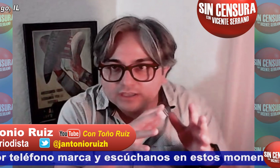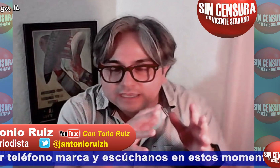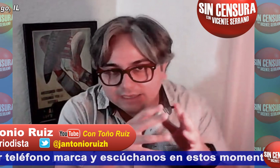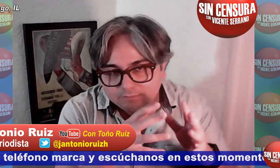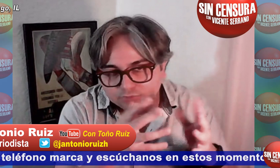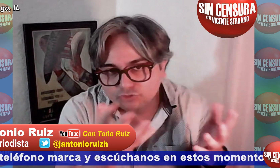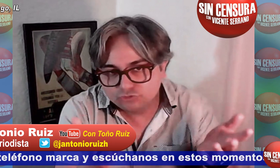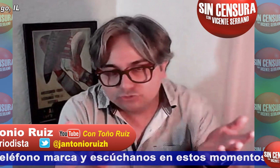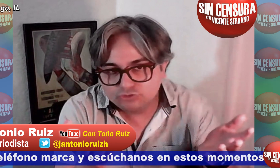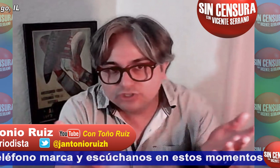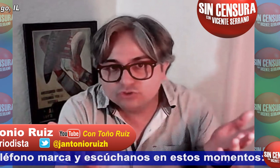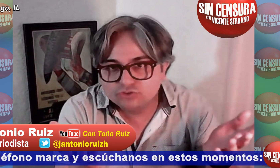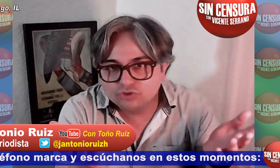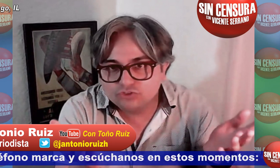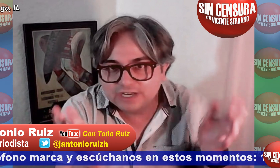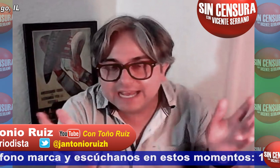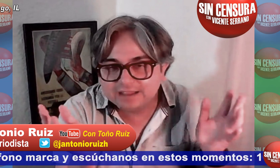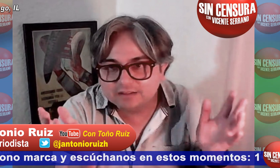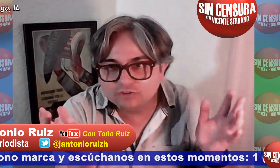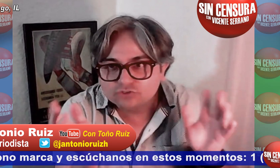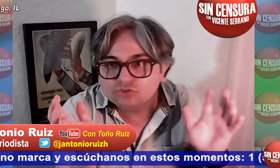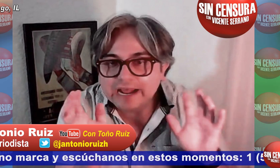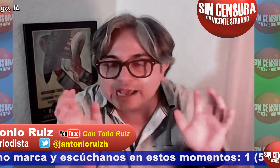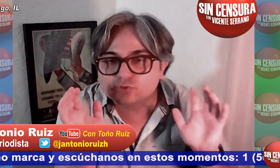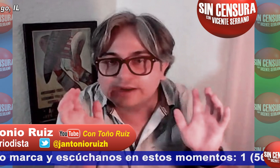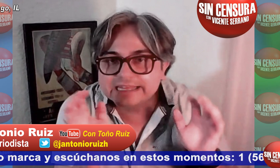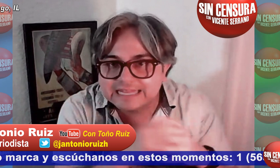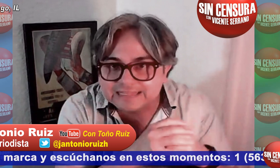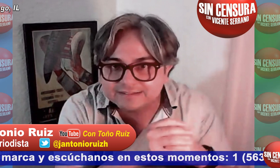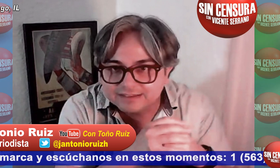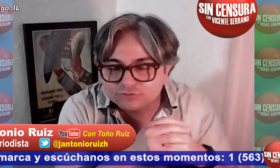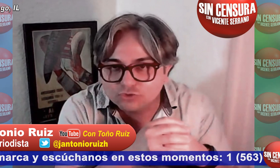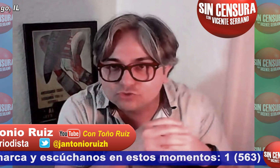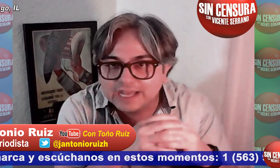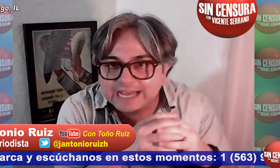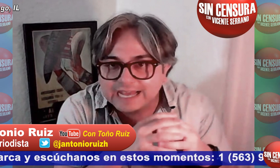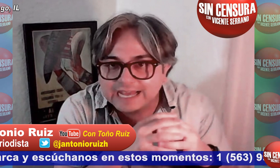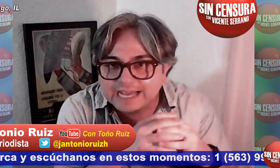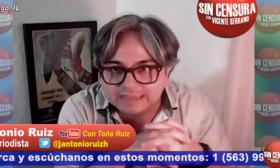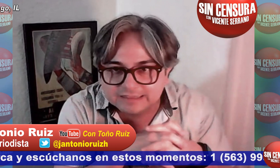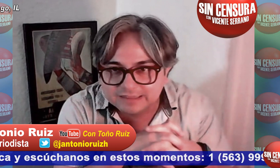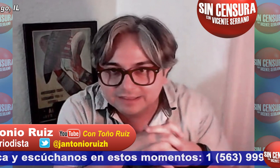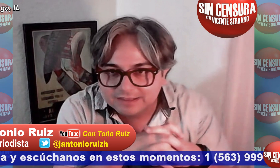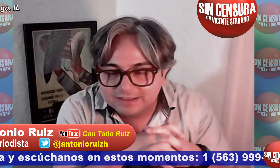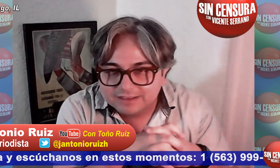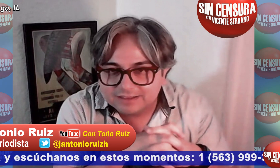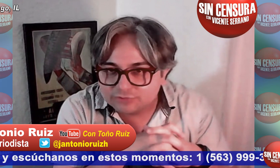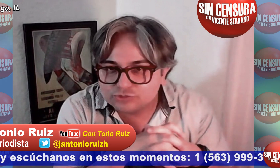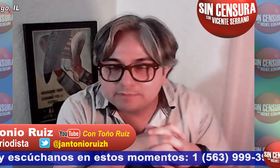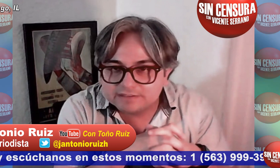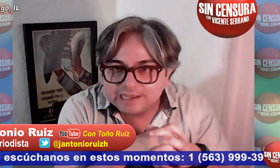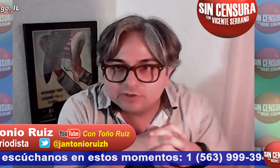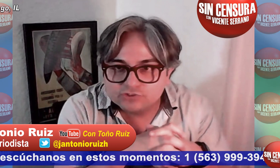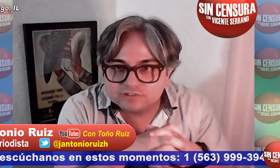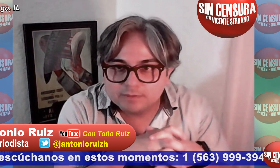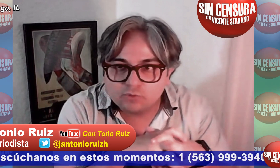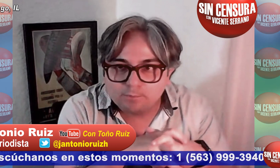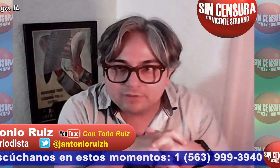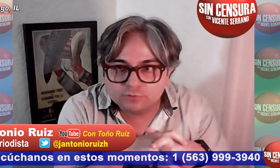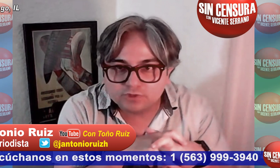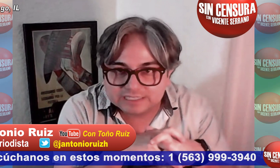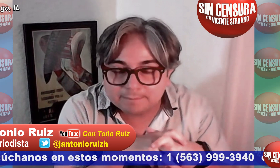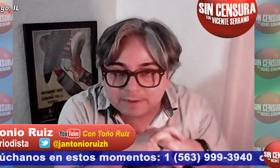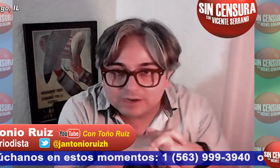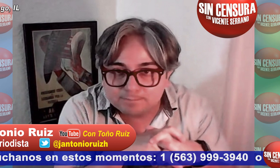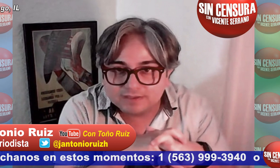fundamento y que pues no son una casualidad, dice. Esto no es una casualidad. Que sus adversarios están